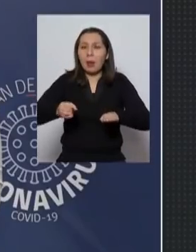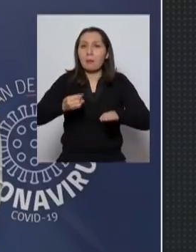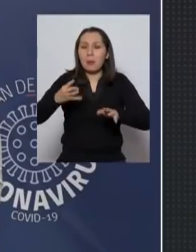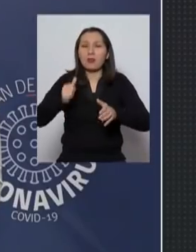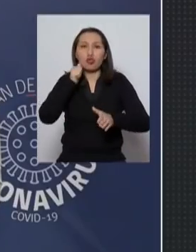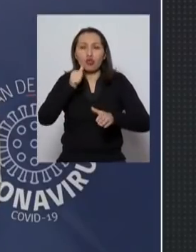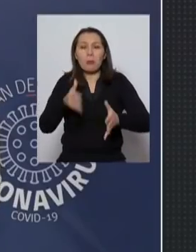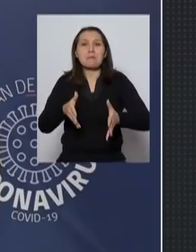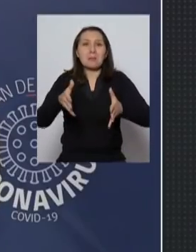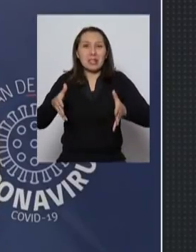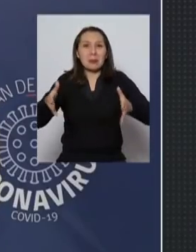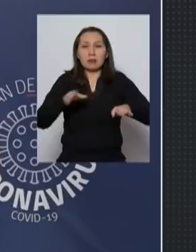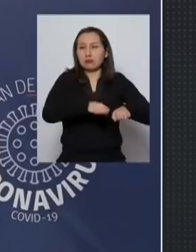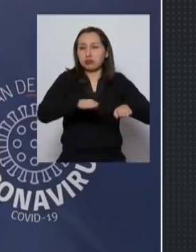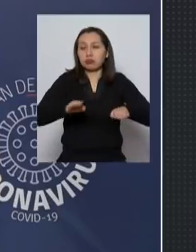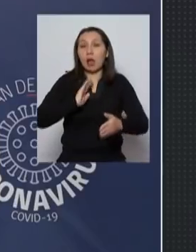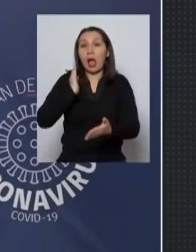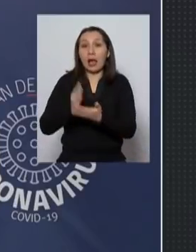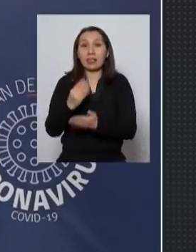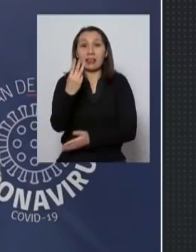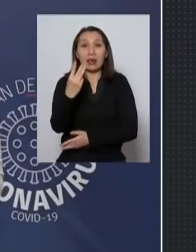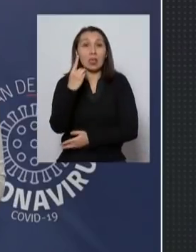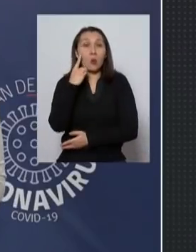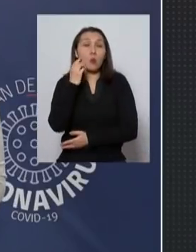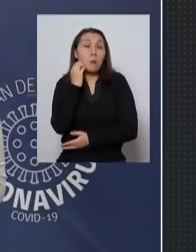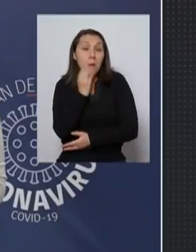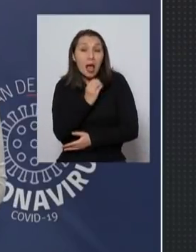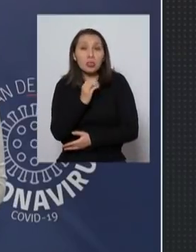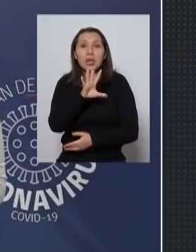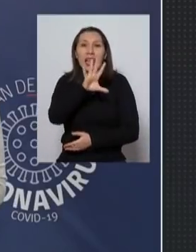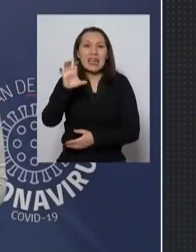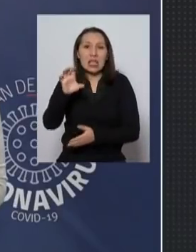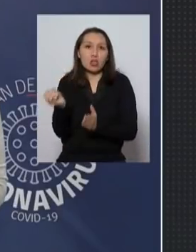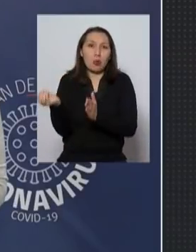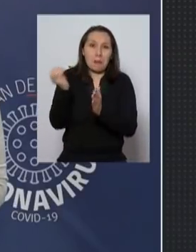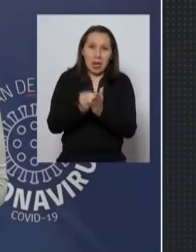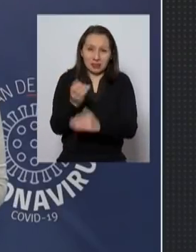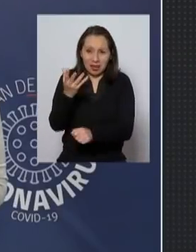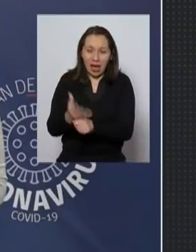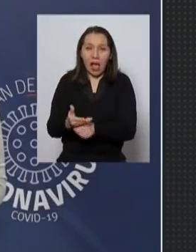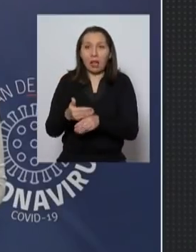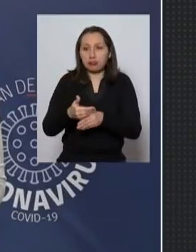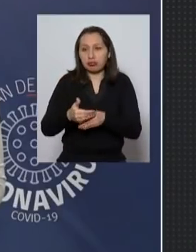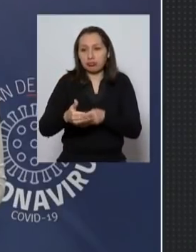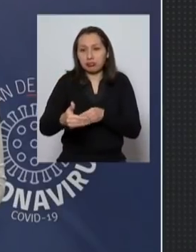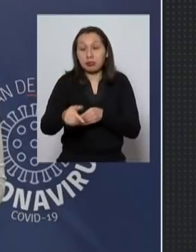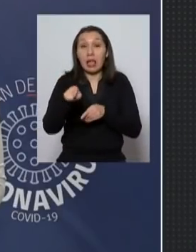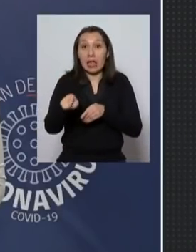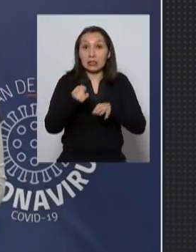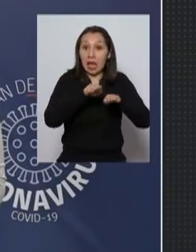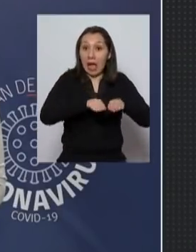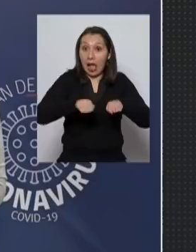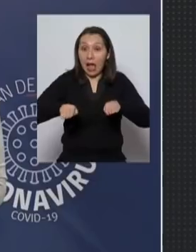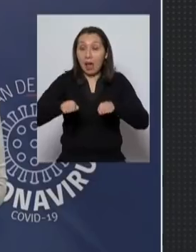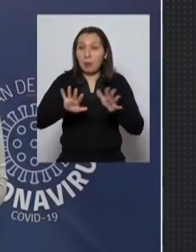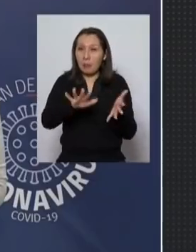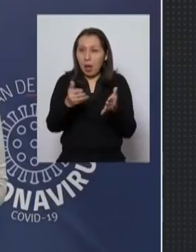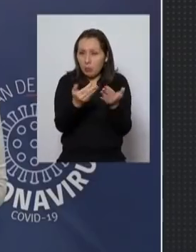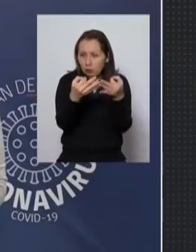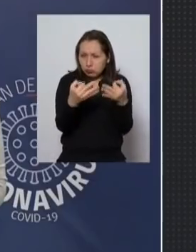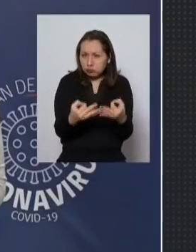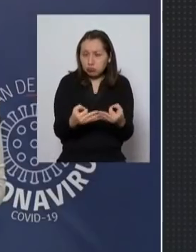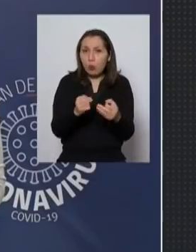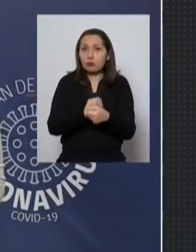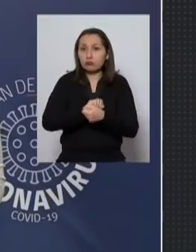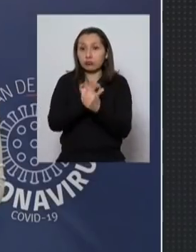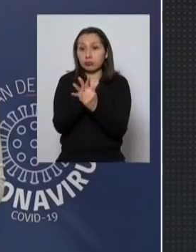de camas. De aquí al 31 de mayo van a ser 500 camas adicionales y esas camas, de acuerdo a las estimaciones de